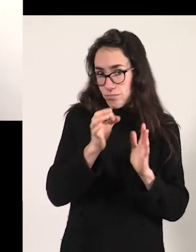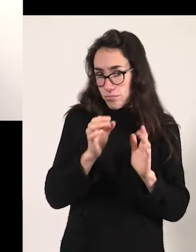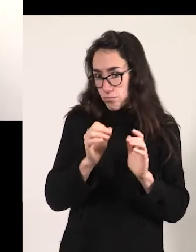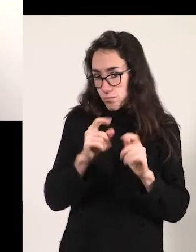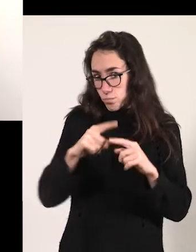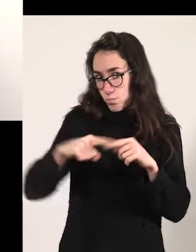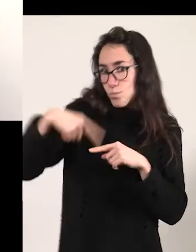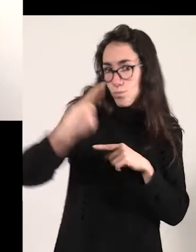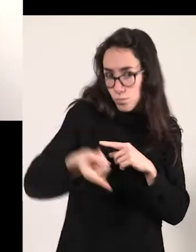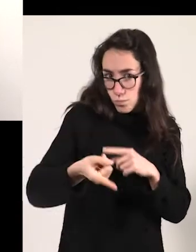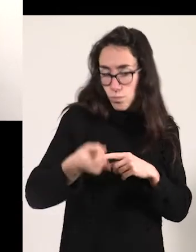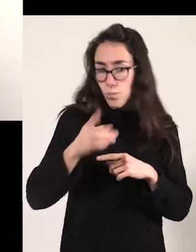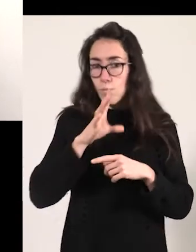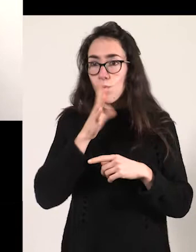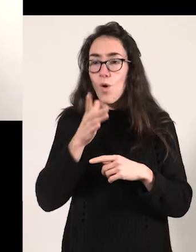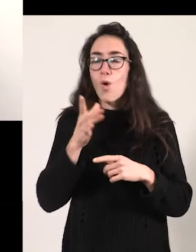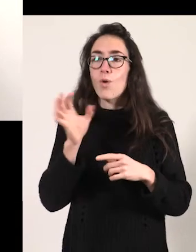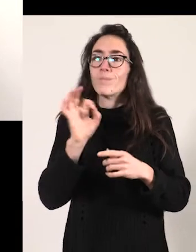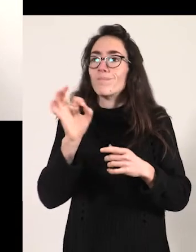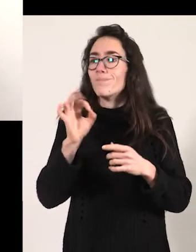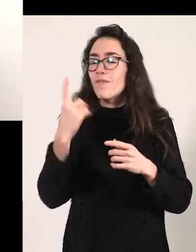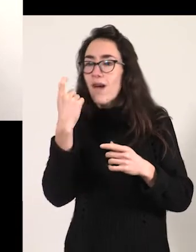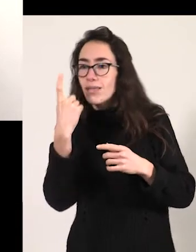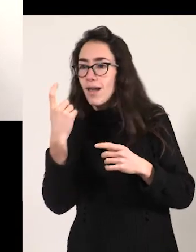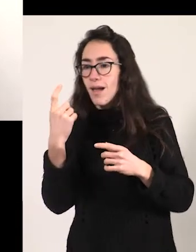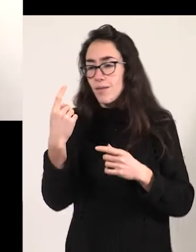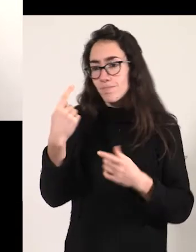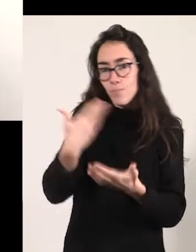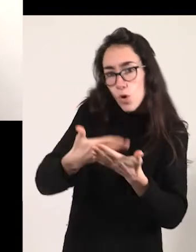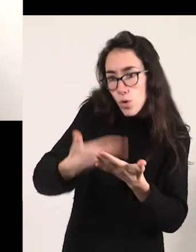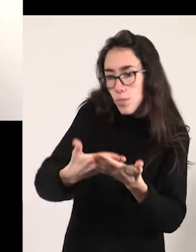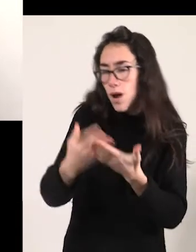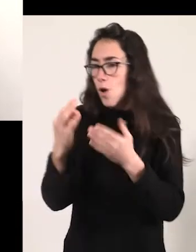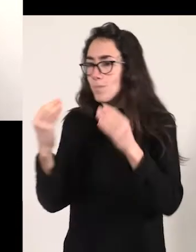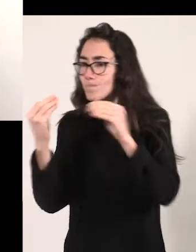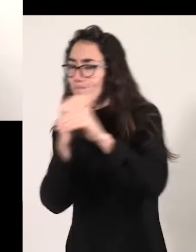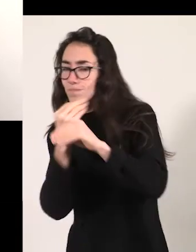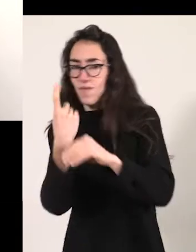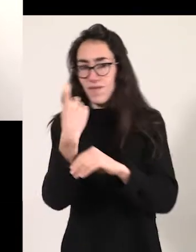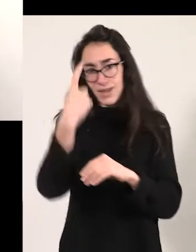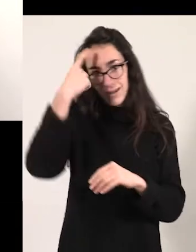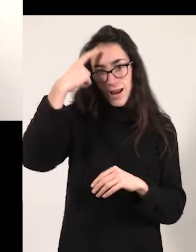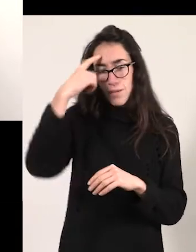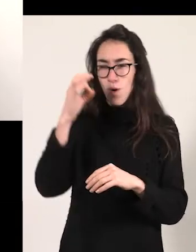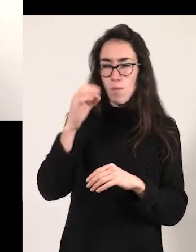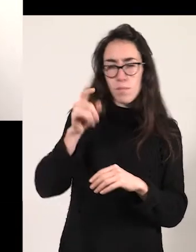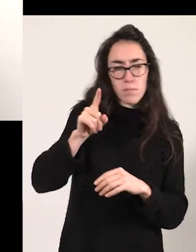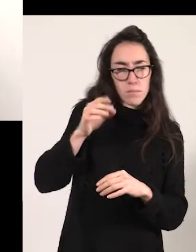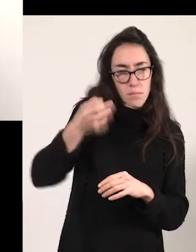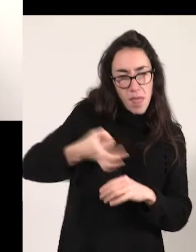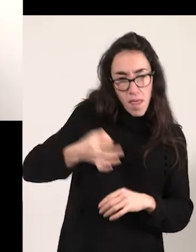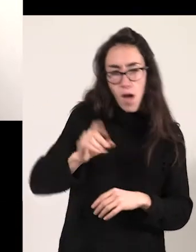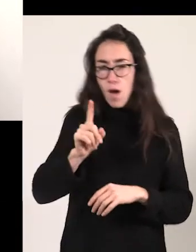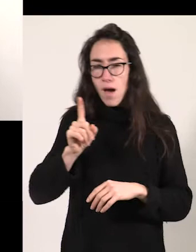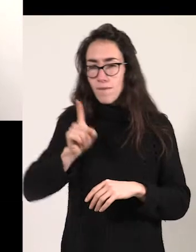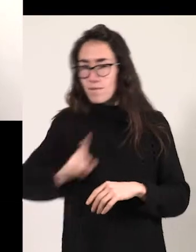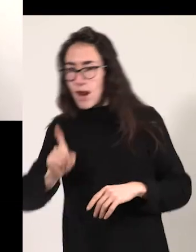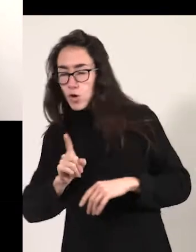o que al menos no dé tiempo a contrastar todo aquello que no es verdad o que es media verdad, etcétera, etcétera,